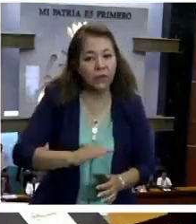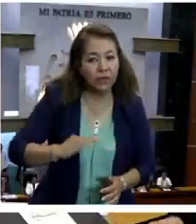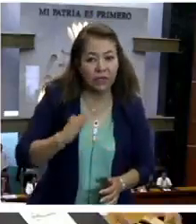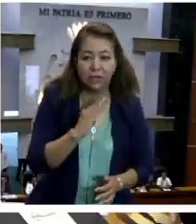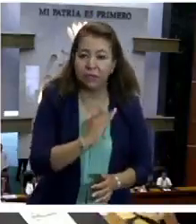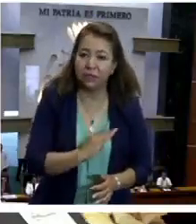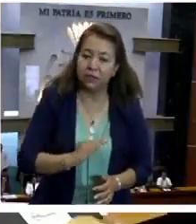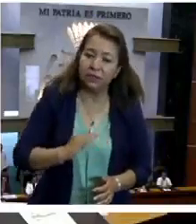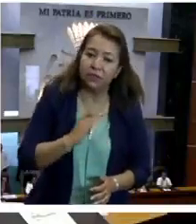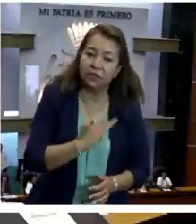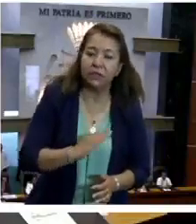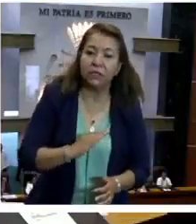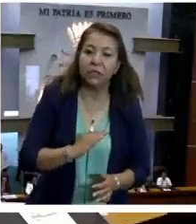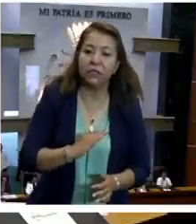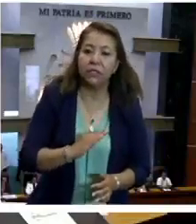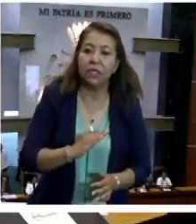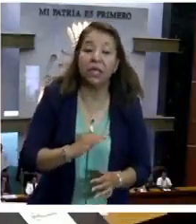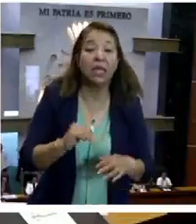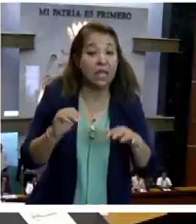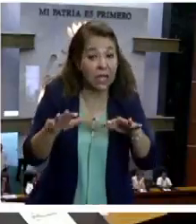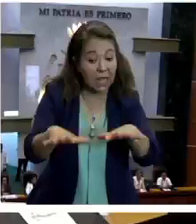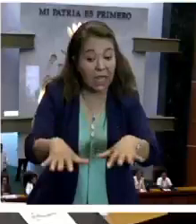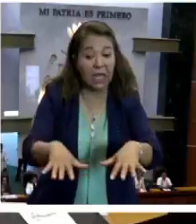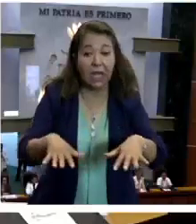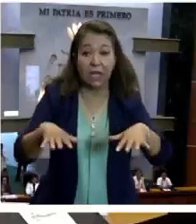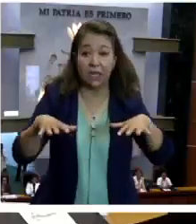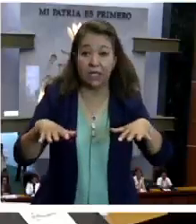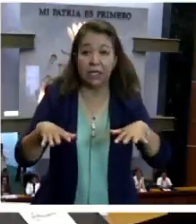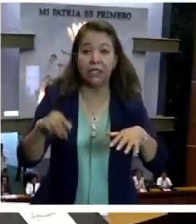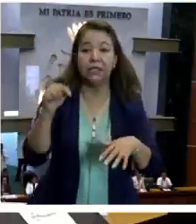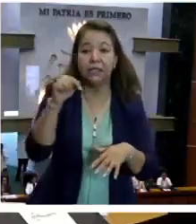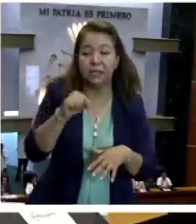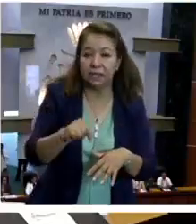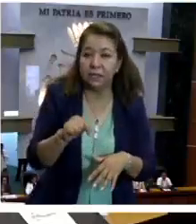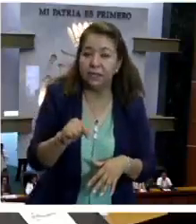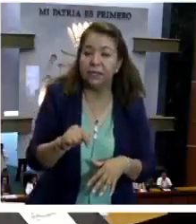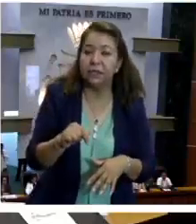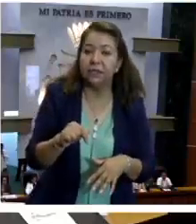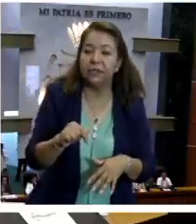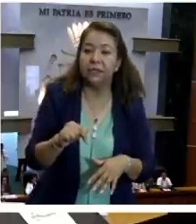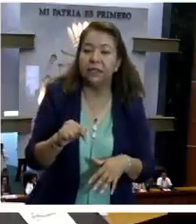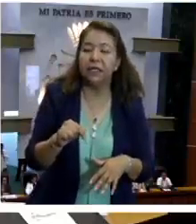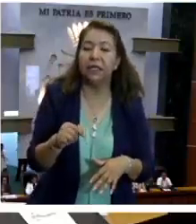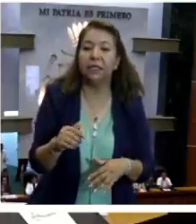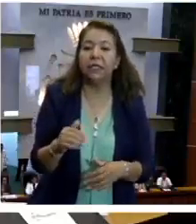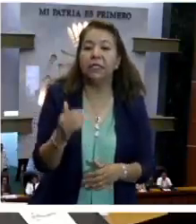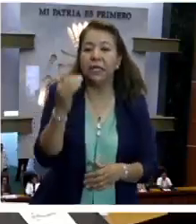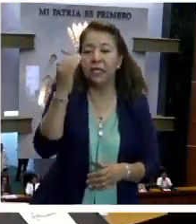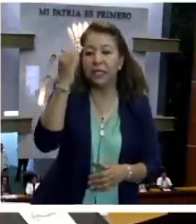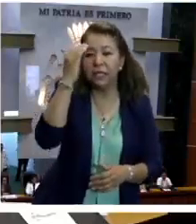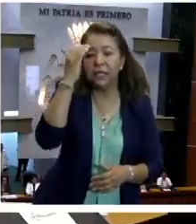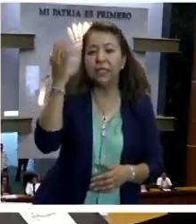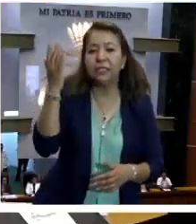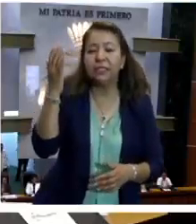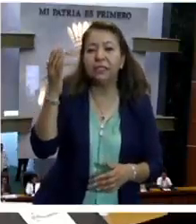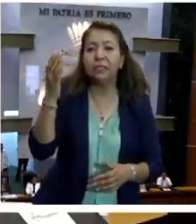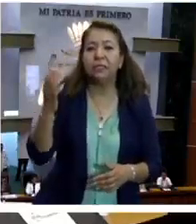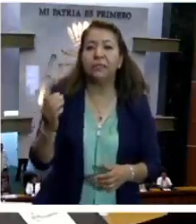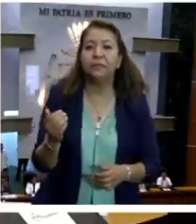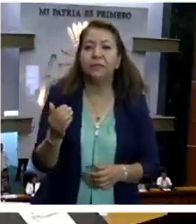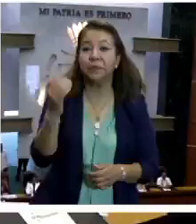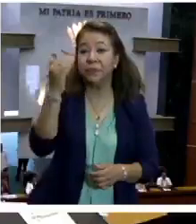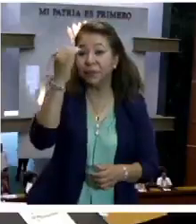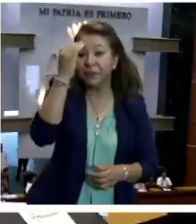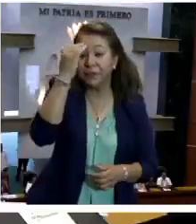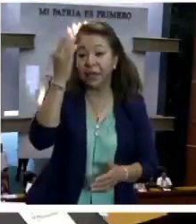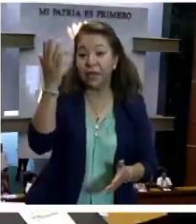Los felicita por formar parte de este Parlamento, que seguramente es una experiencia que quedará